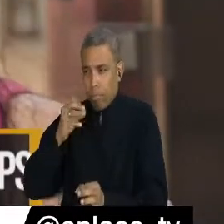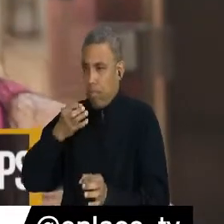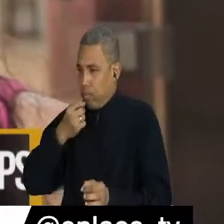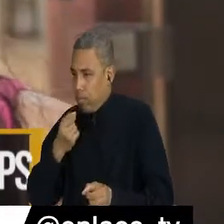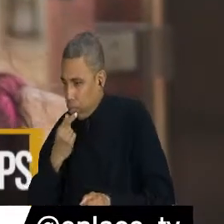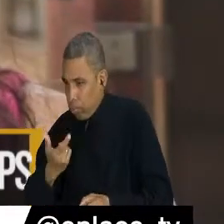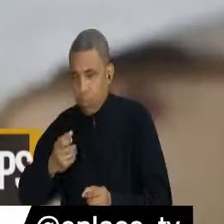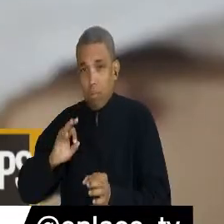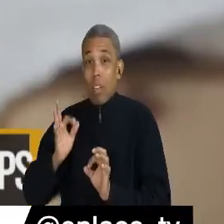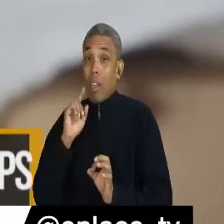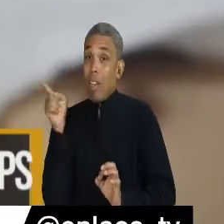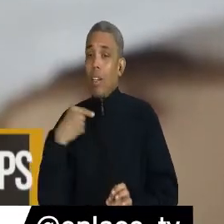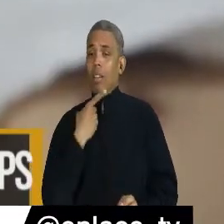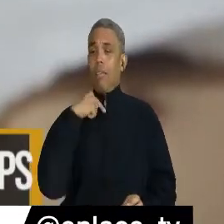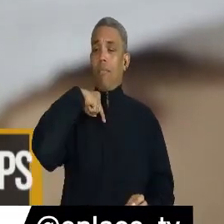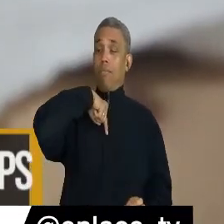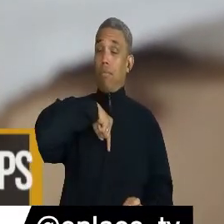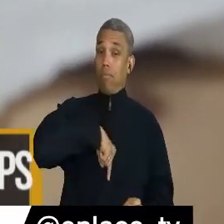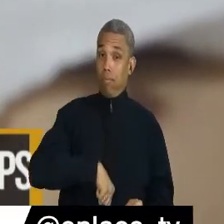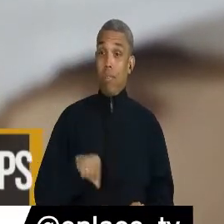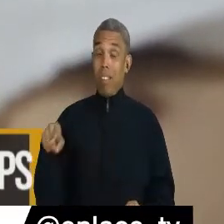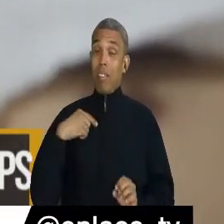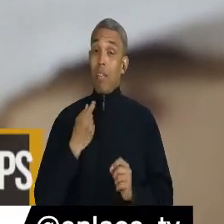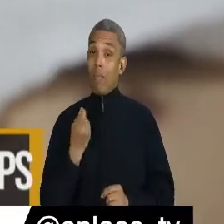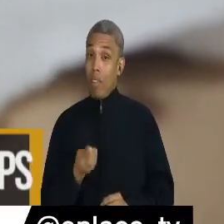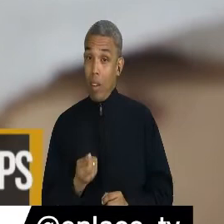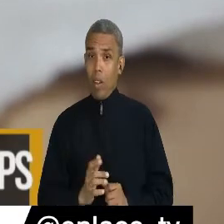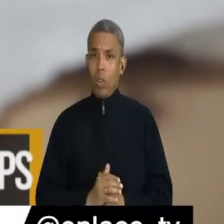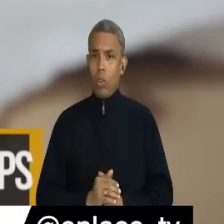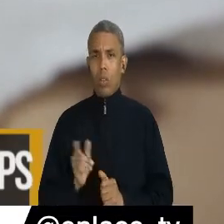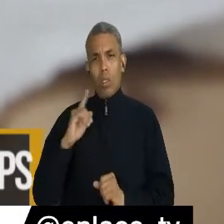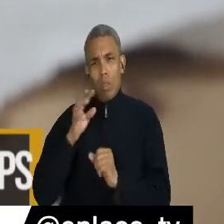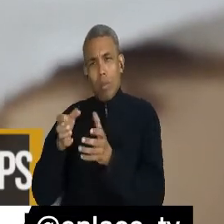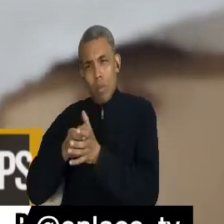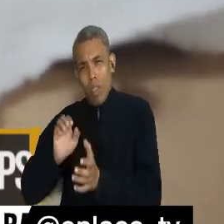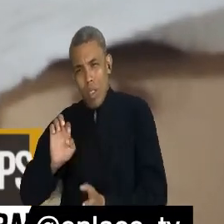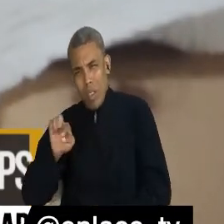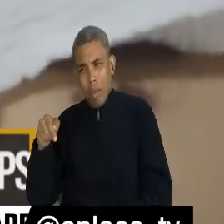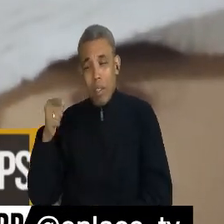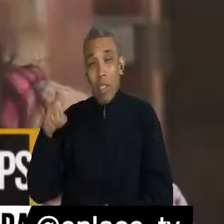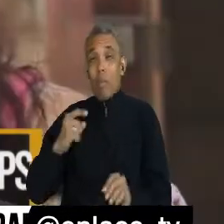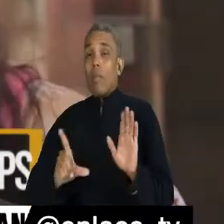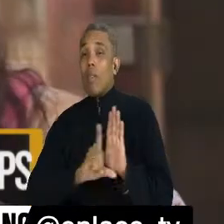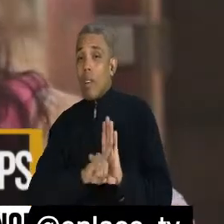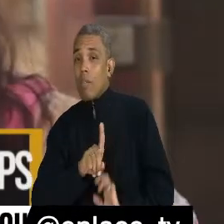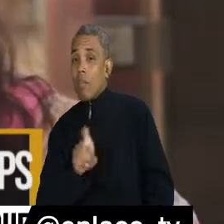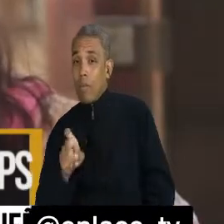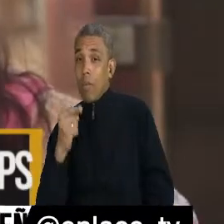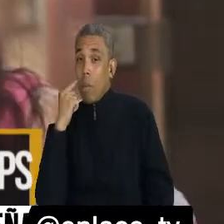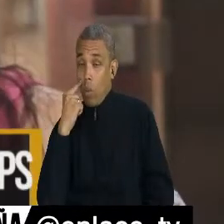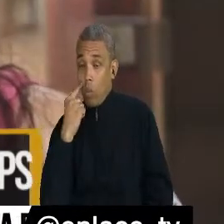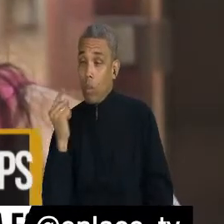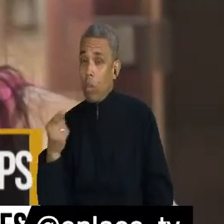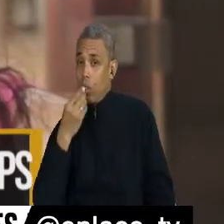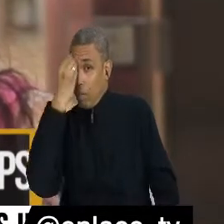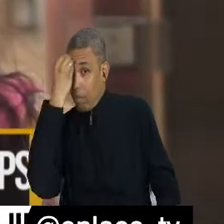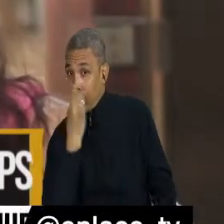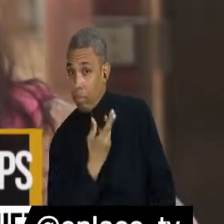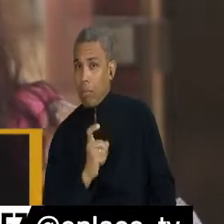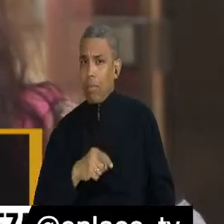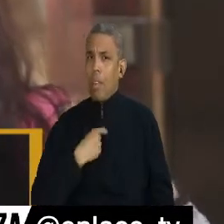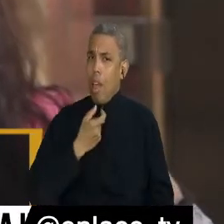estómago, una gastro. El llamado de los afectados es a las autoridades de salud a hacer cumplir lo establecido en la ley 100. Sí. En cuanto a